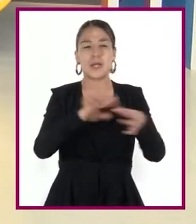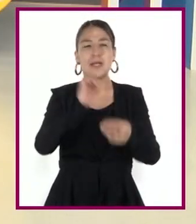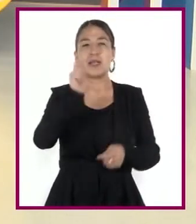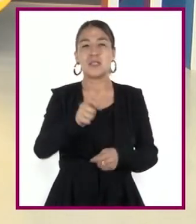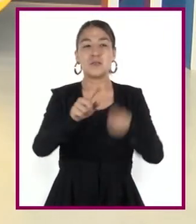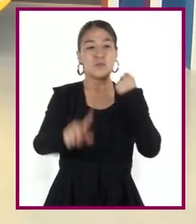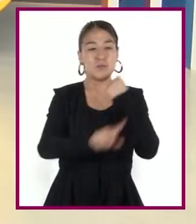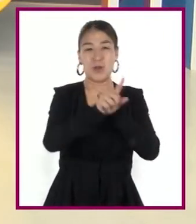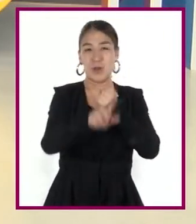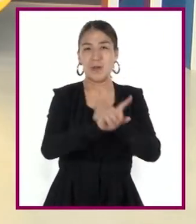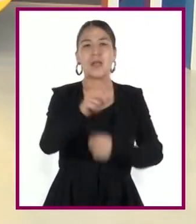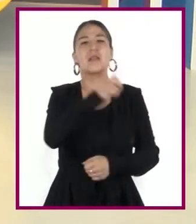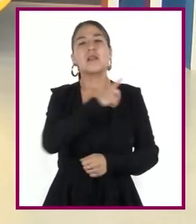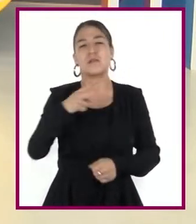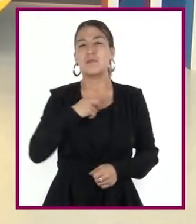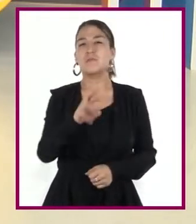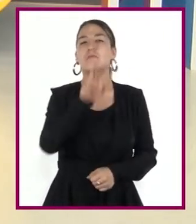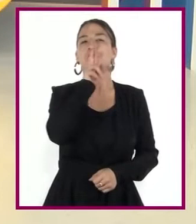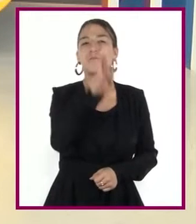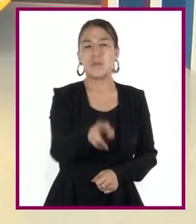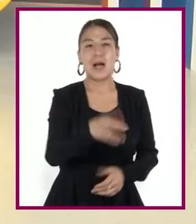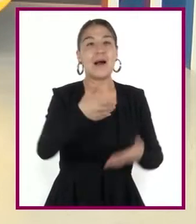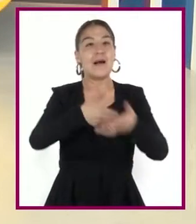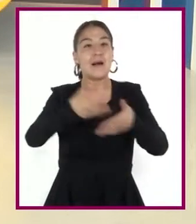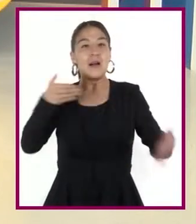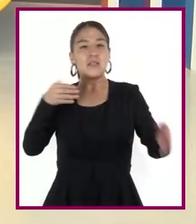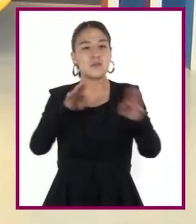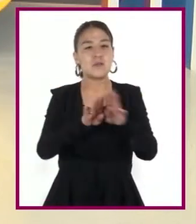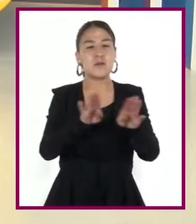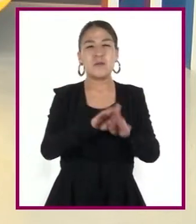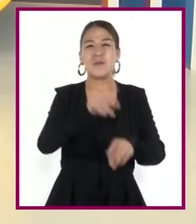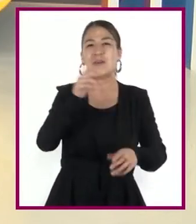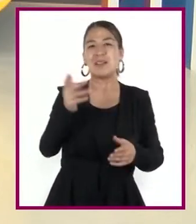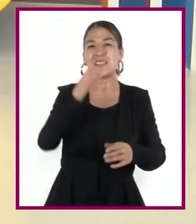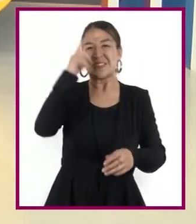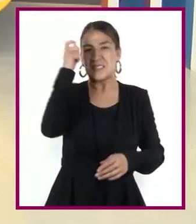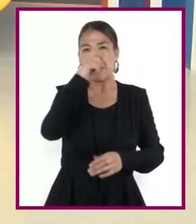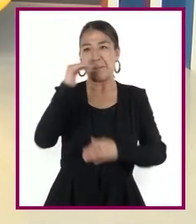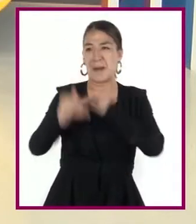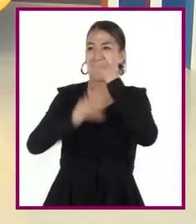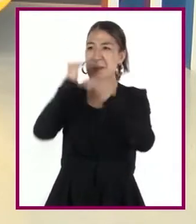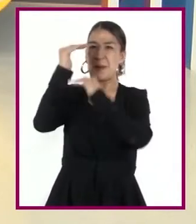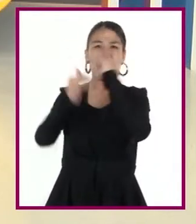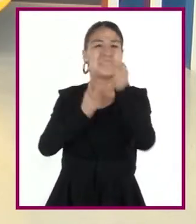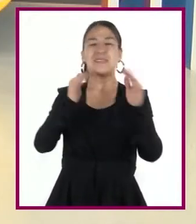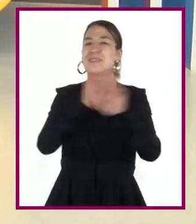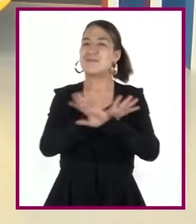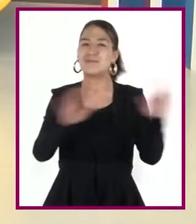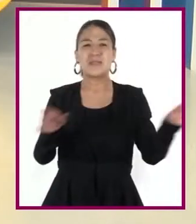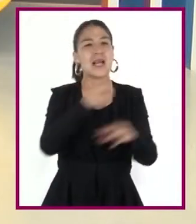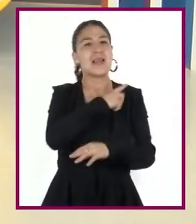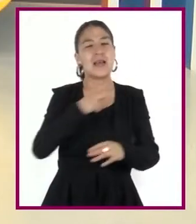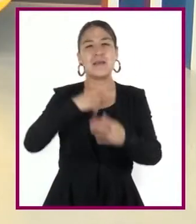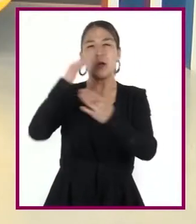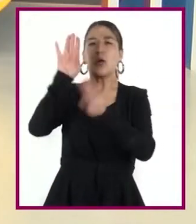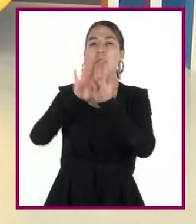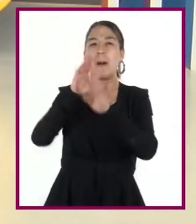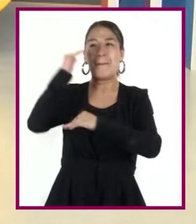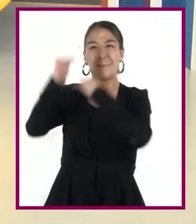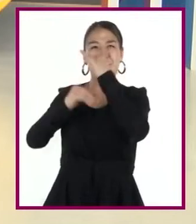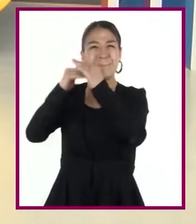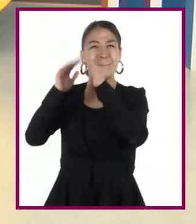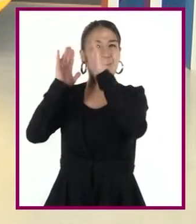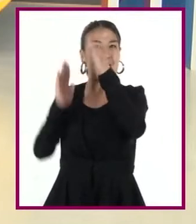los conflictos deben resolverse antes de que escalen y sea más difícil su solución. De esa manera, se evita